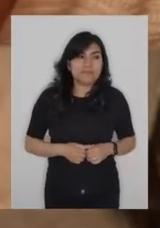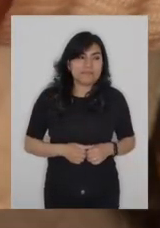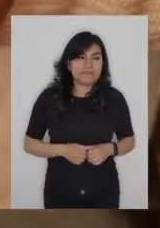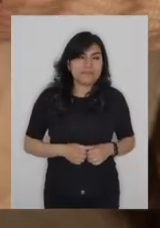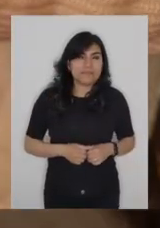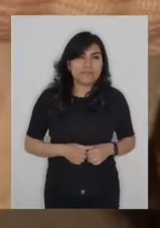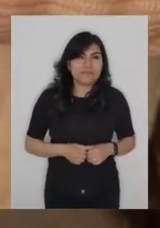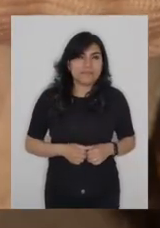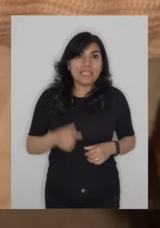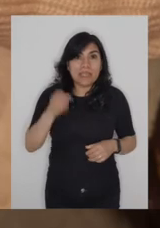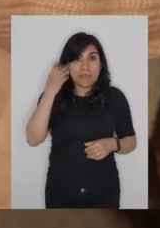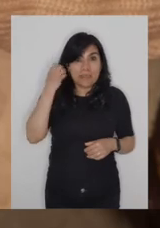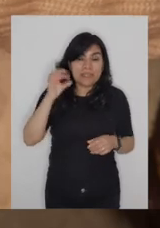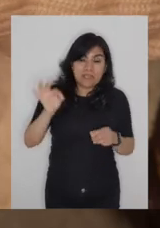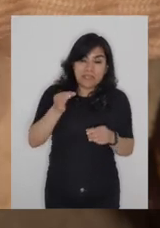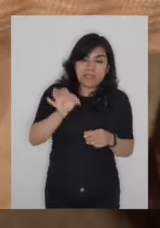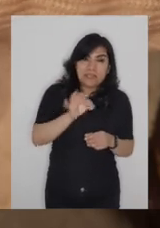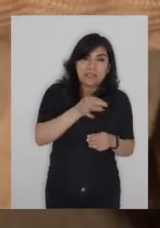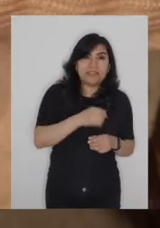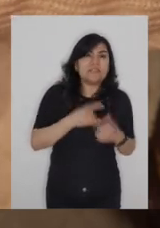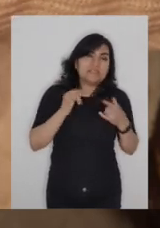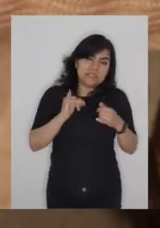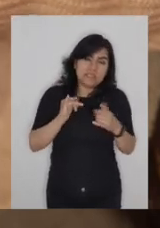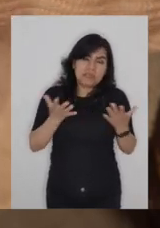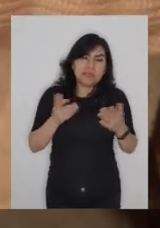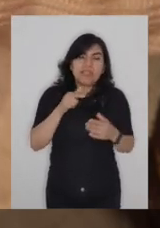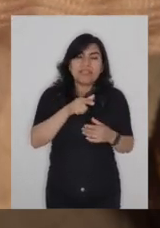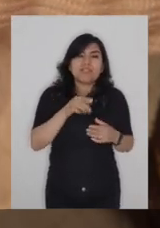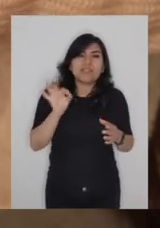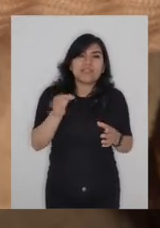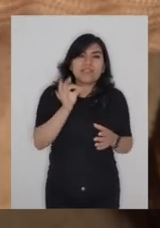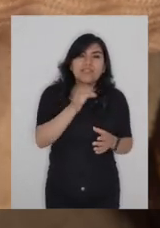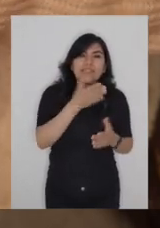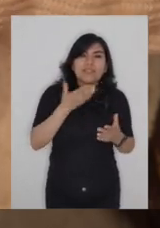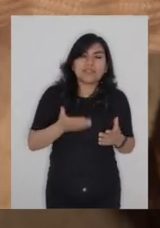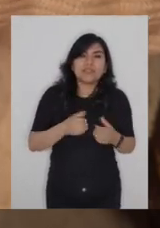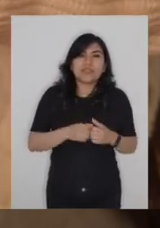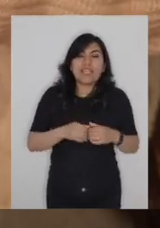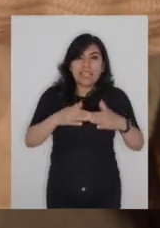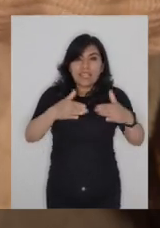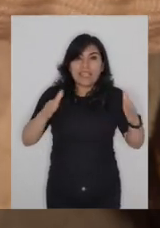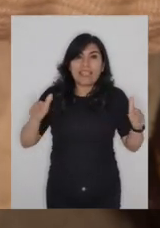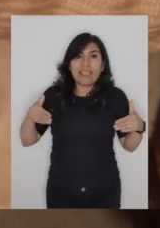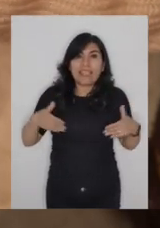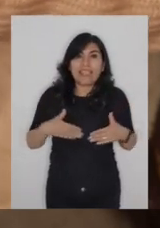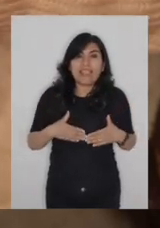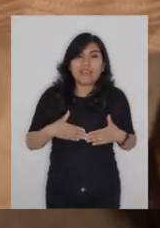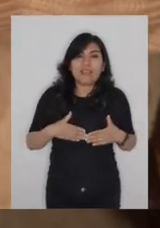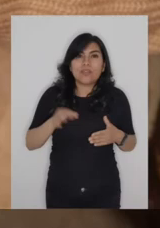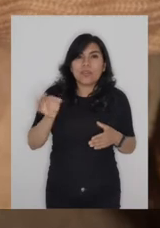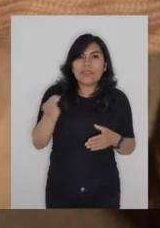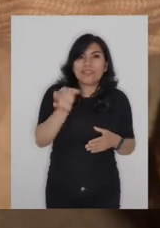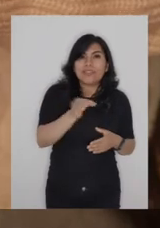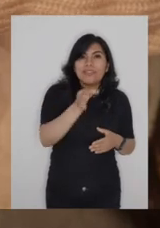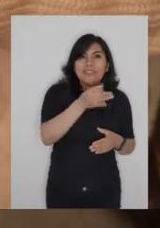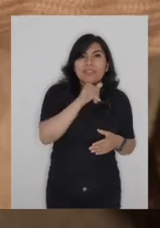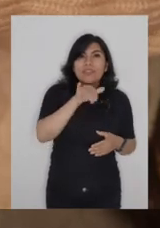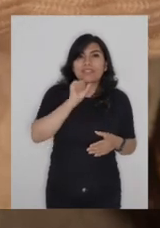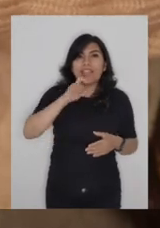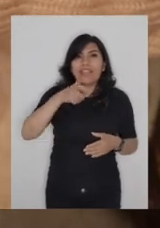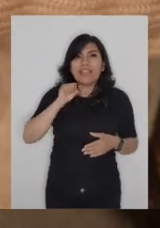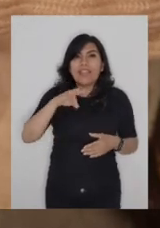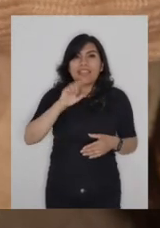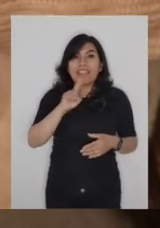Si aprenden a tejer, claro, porque esos tejidos son, a lo menos el canasto, esos tejidos son de los yaganes